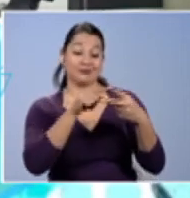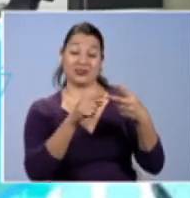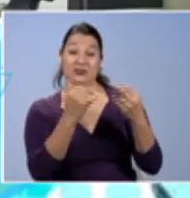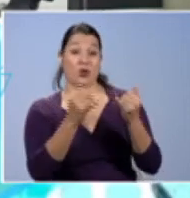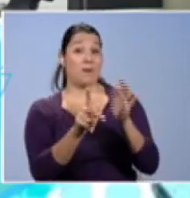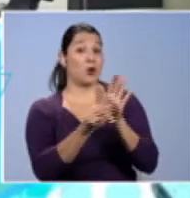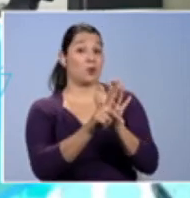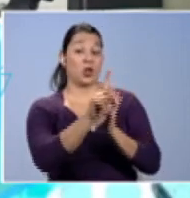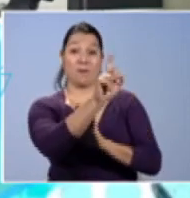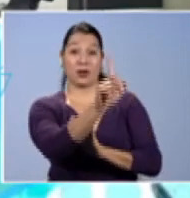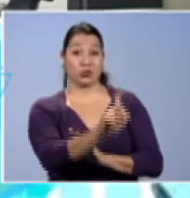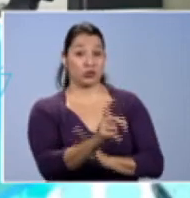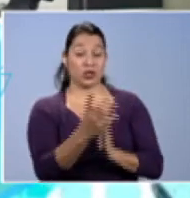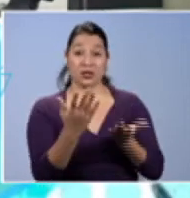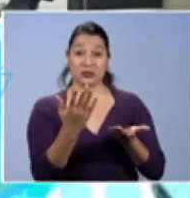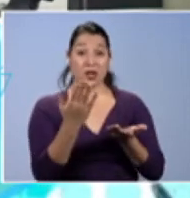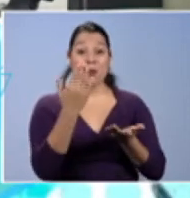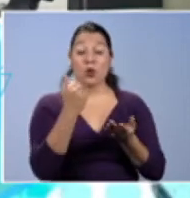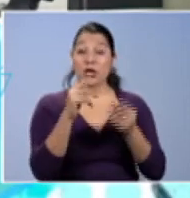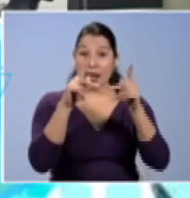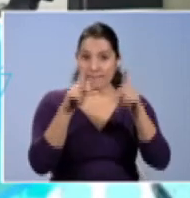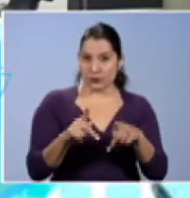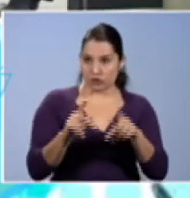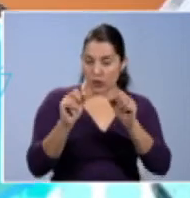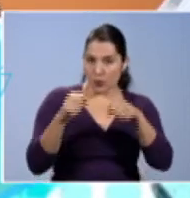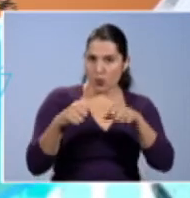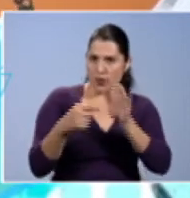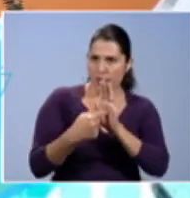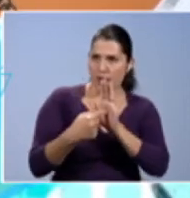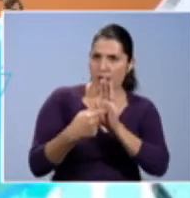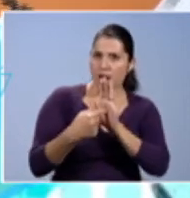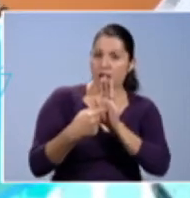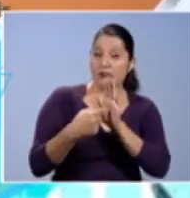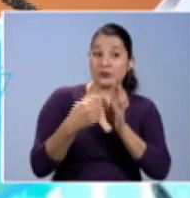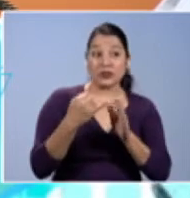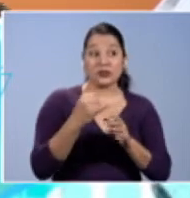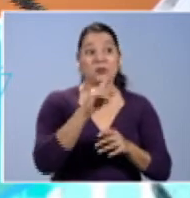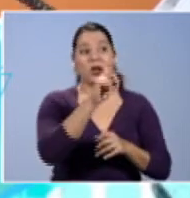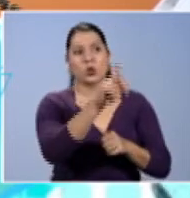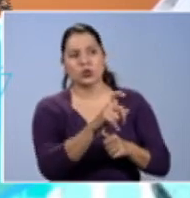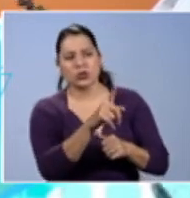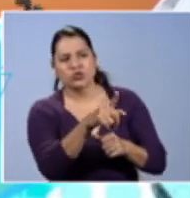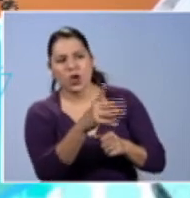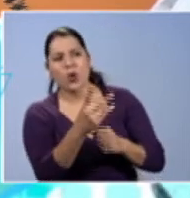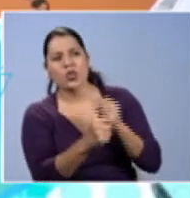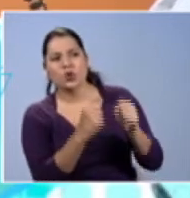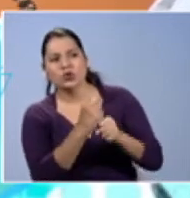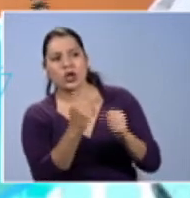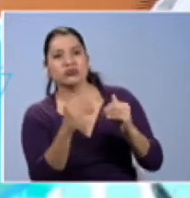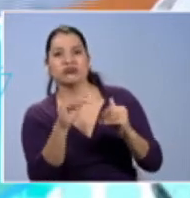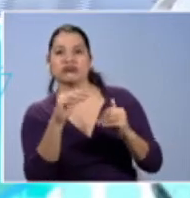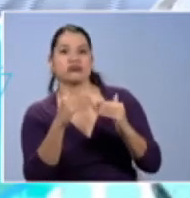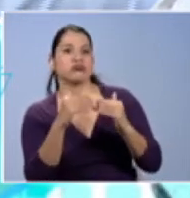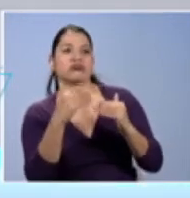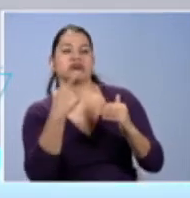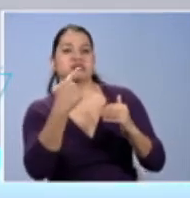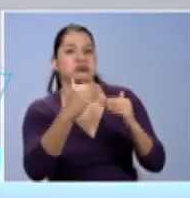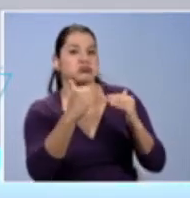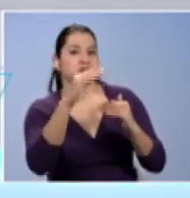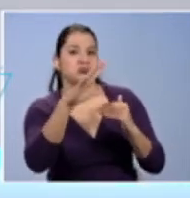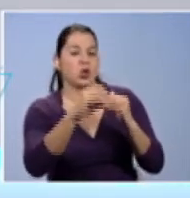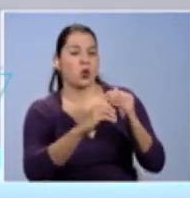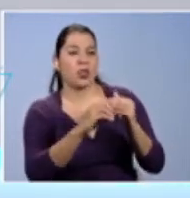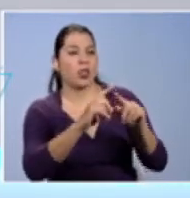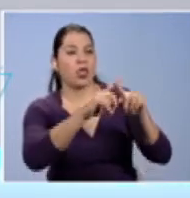siendo candidato, tiene mecanismos para reclamar, si lo puede mostrar, de que fue discriminado. Entonces, sí, claro que sí, son factores completamente que